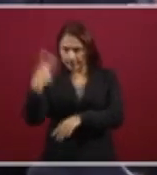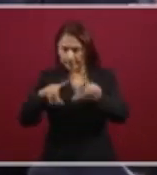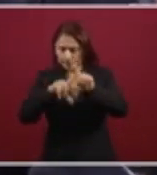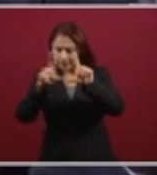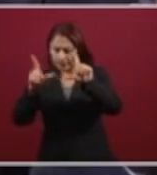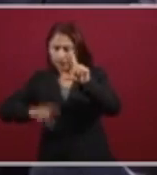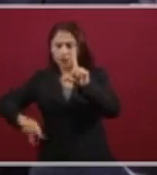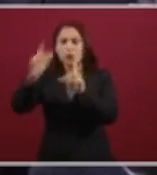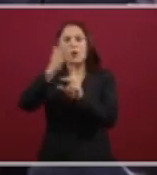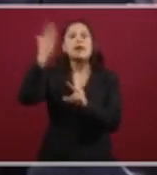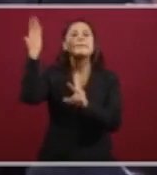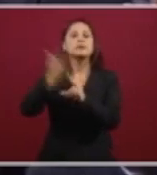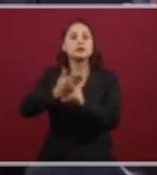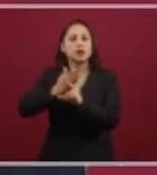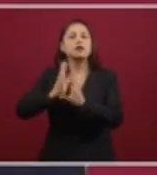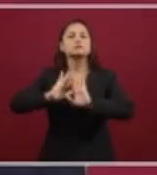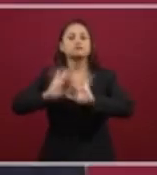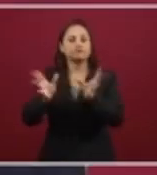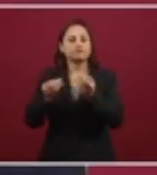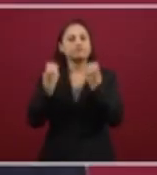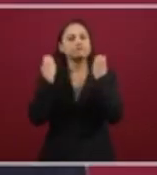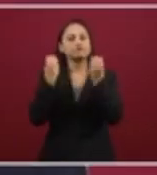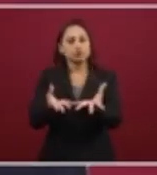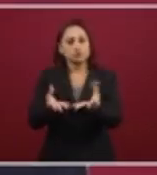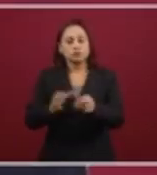Y a los pobres,